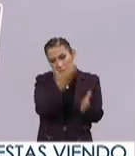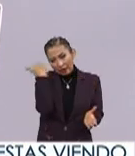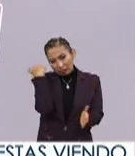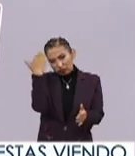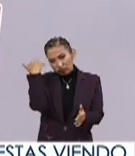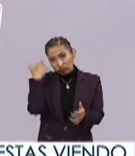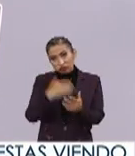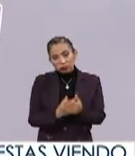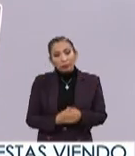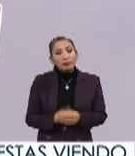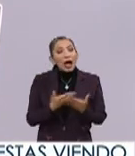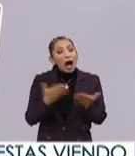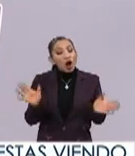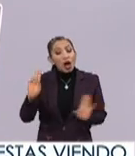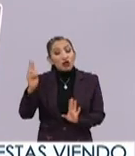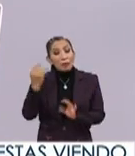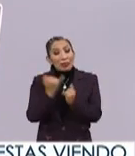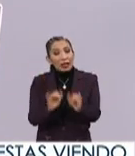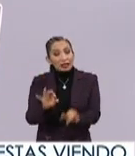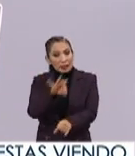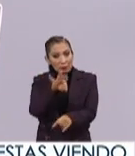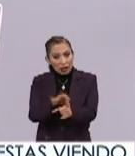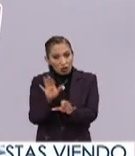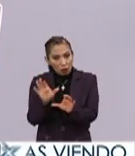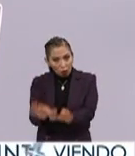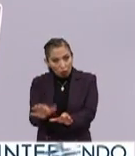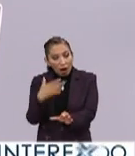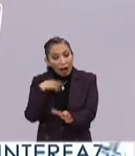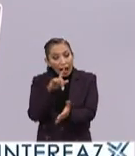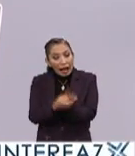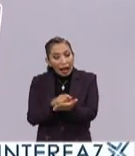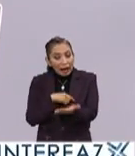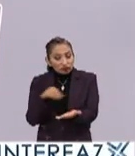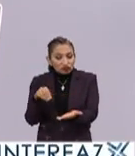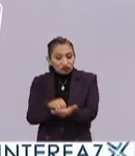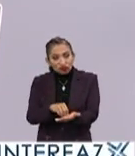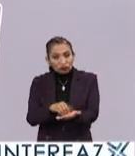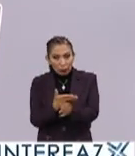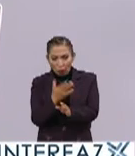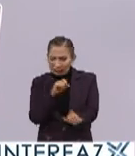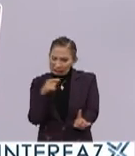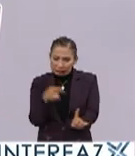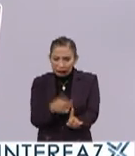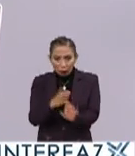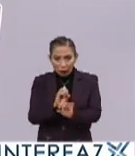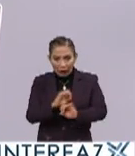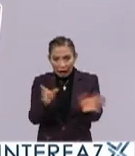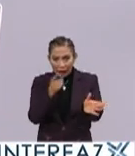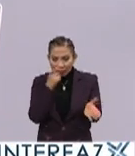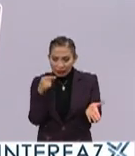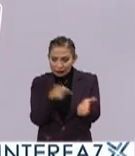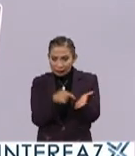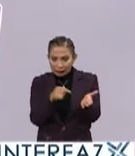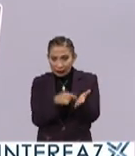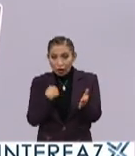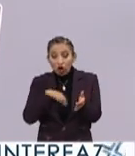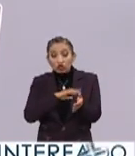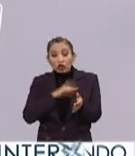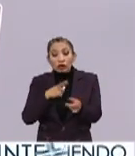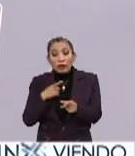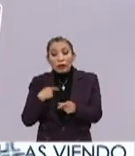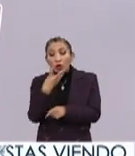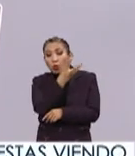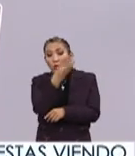época. Ahora somos Universidad Autónoma Chapingo. La ley que nos crea es muy específica y muy clara. Nosotros tenemos que